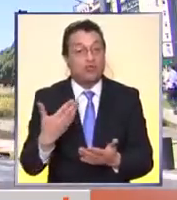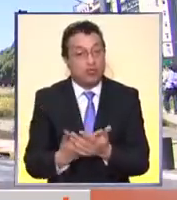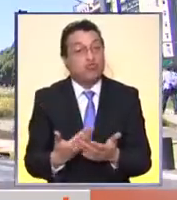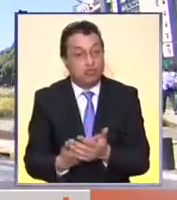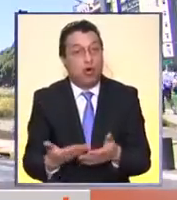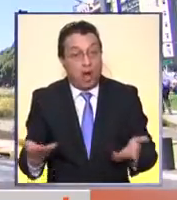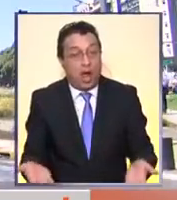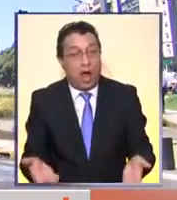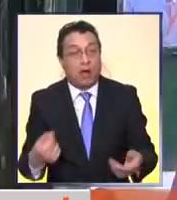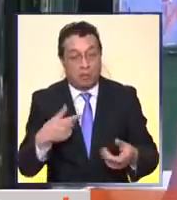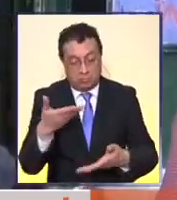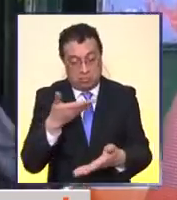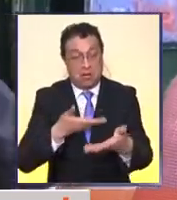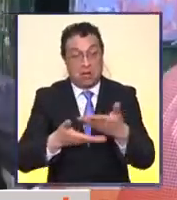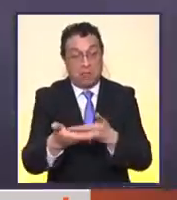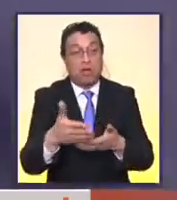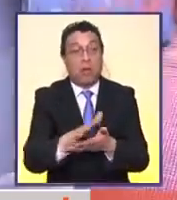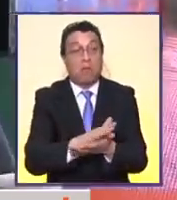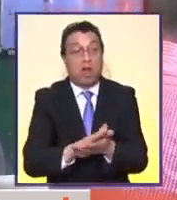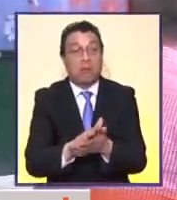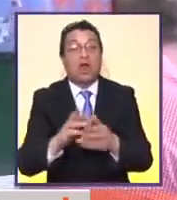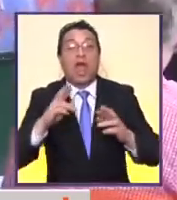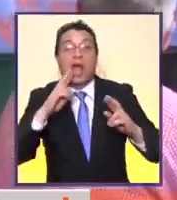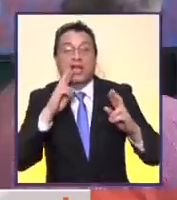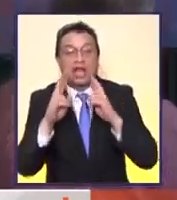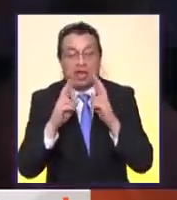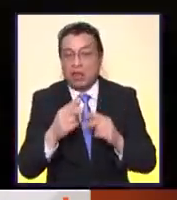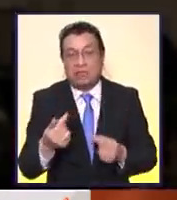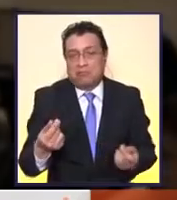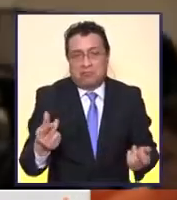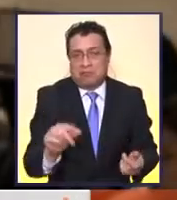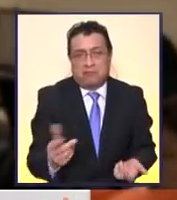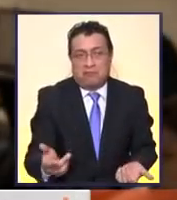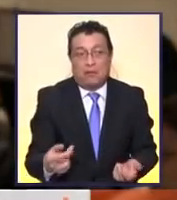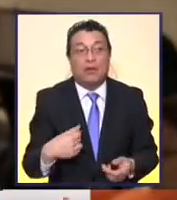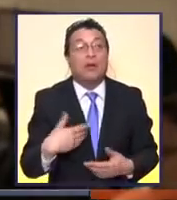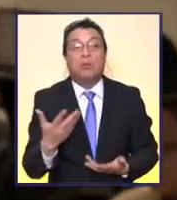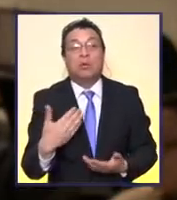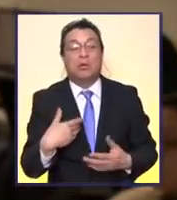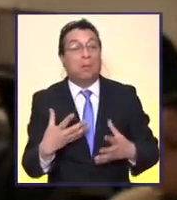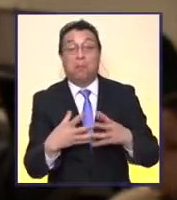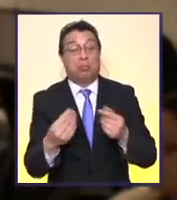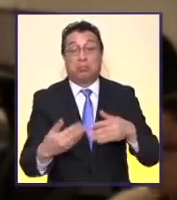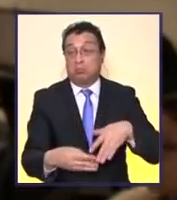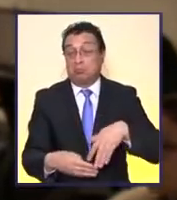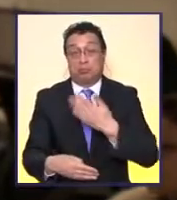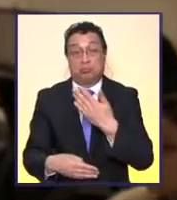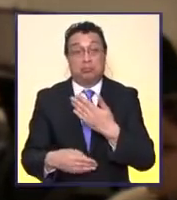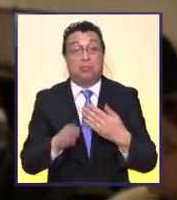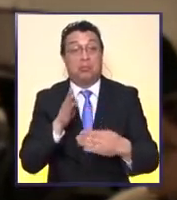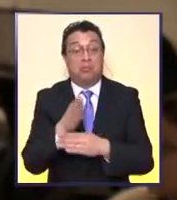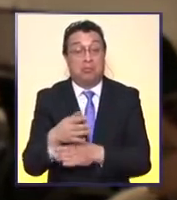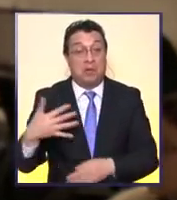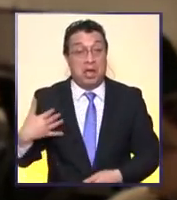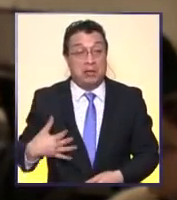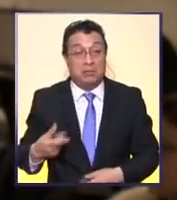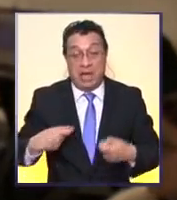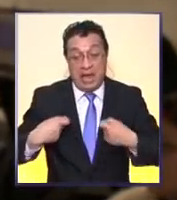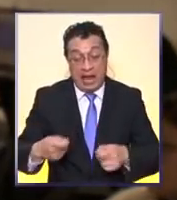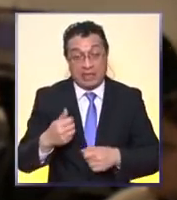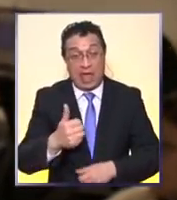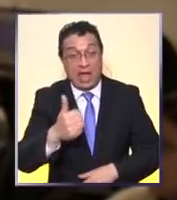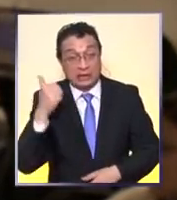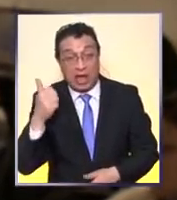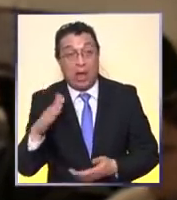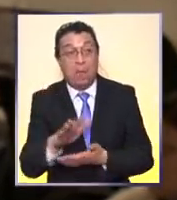aprovechar el tipo de cambio en por ejemplo restoranes cuando estamos hablando de ir a hacer una escapada ya el simple hecho de lo que uno gasta ya como